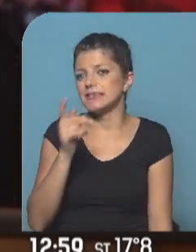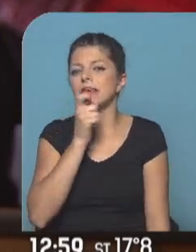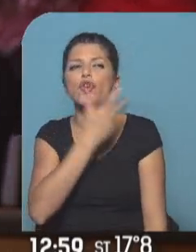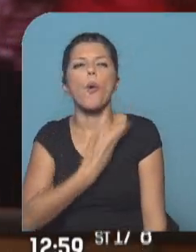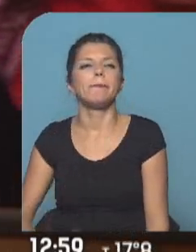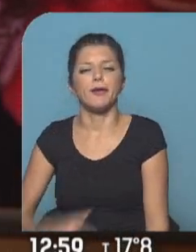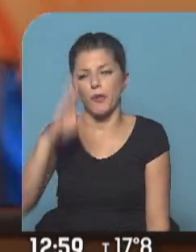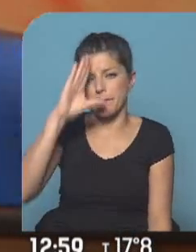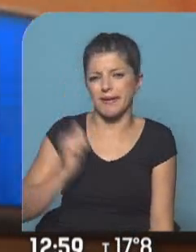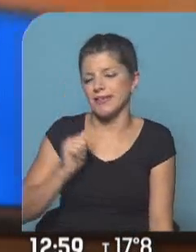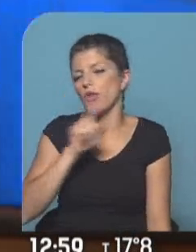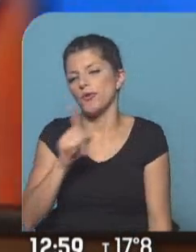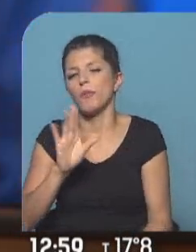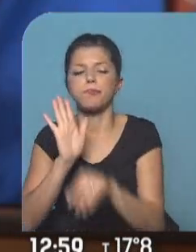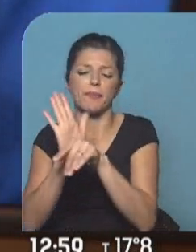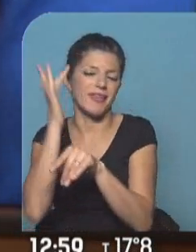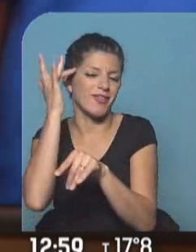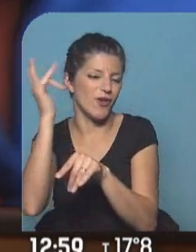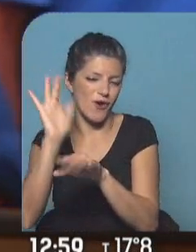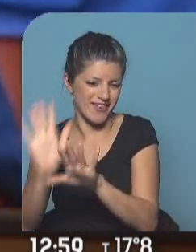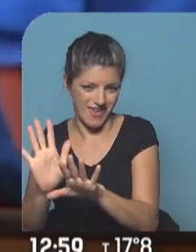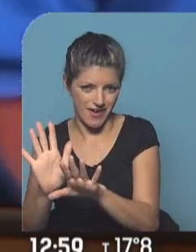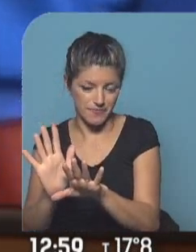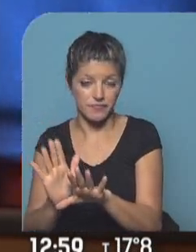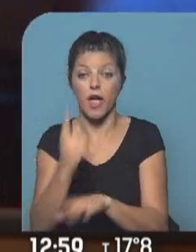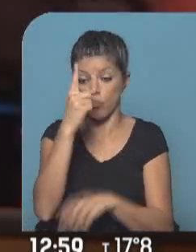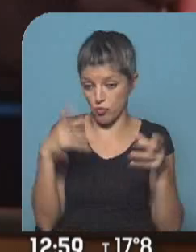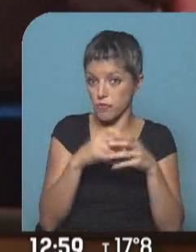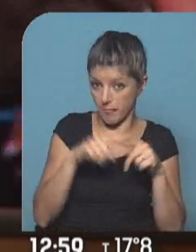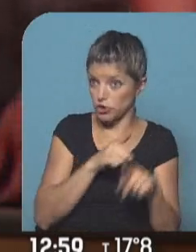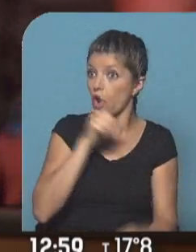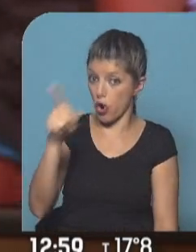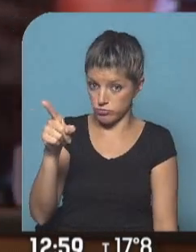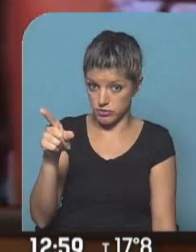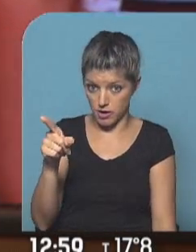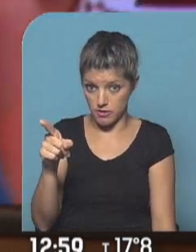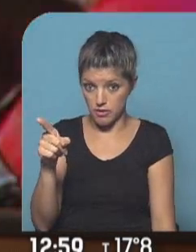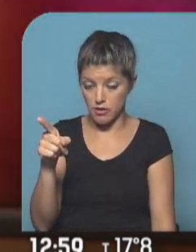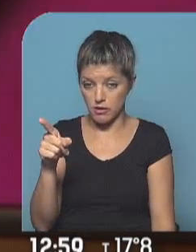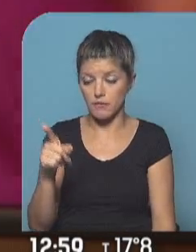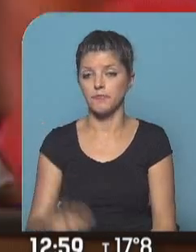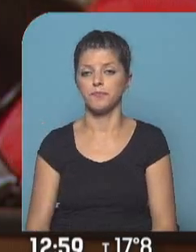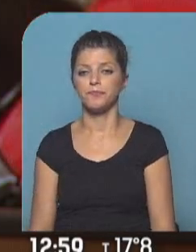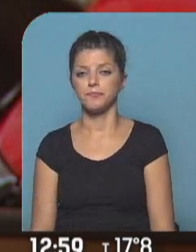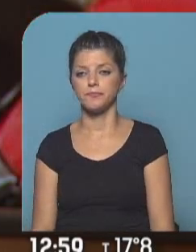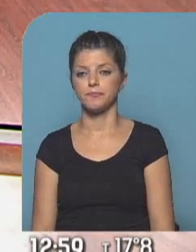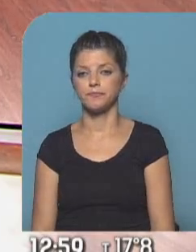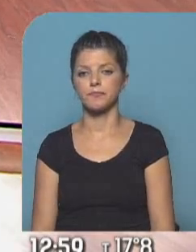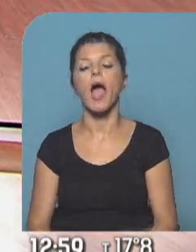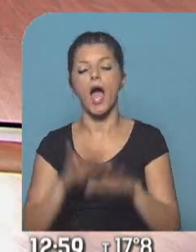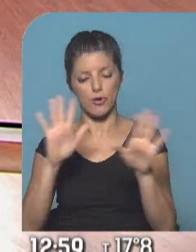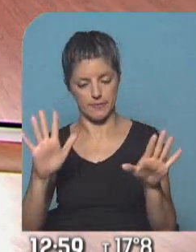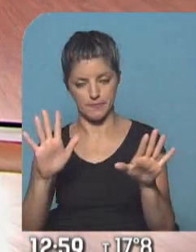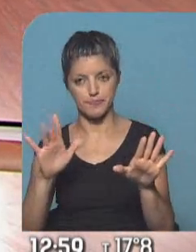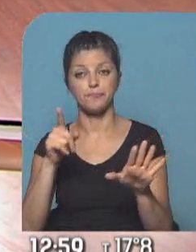Es un poco ideológica, porque finalmente, bueno, hay una oposición que está ahí con muchas dificultades. Ahora, es verdad que el